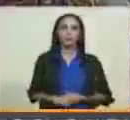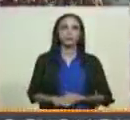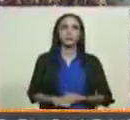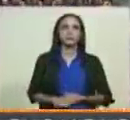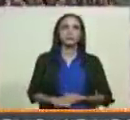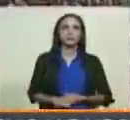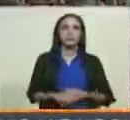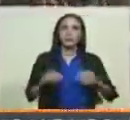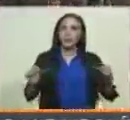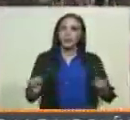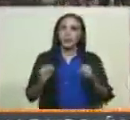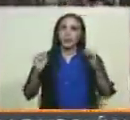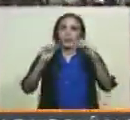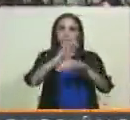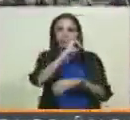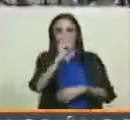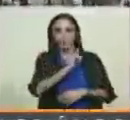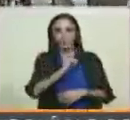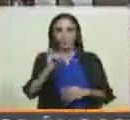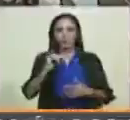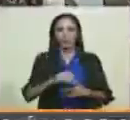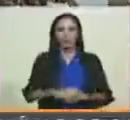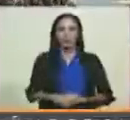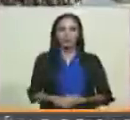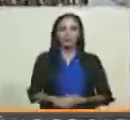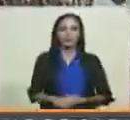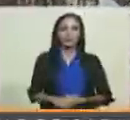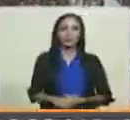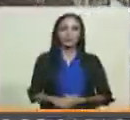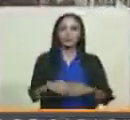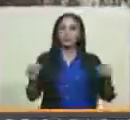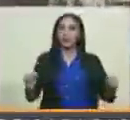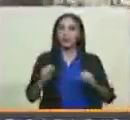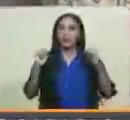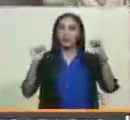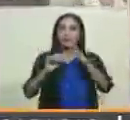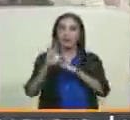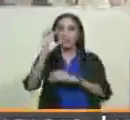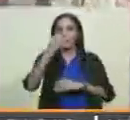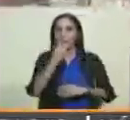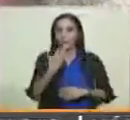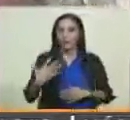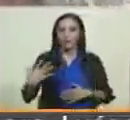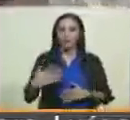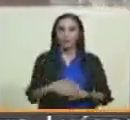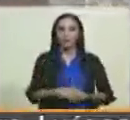¡Que viva el Zulia! ¡Que viva la patria buena!